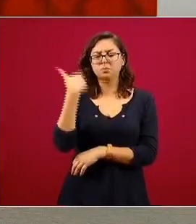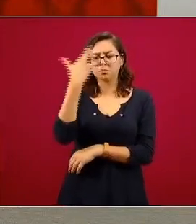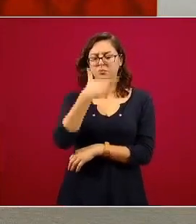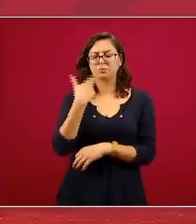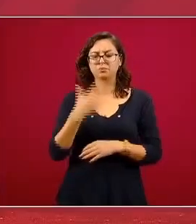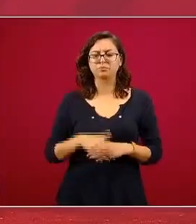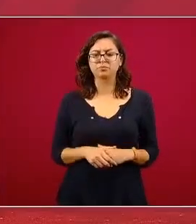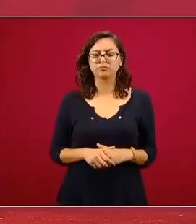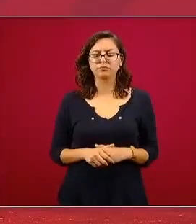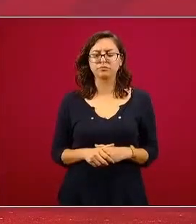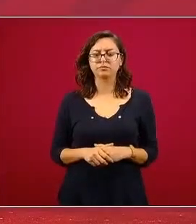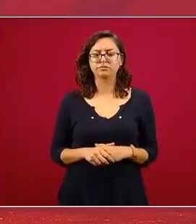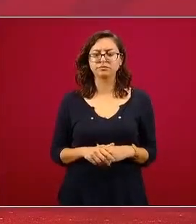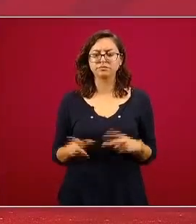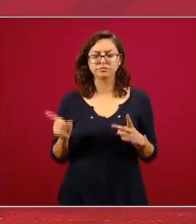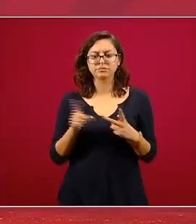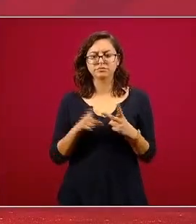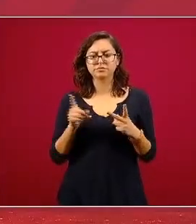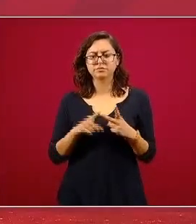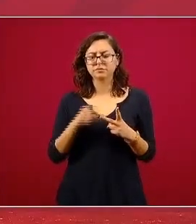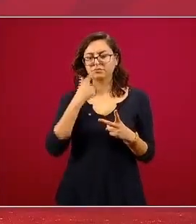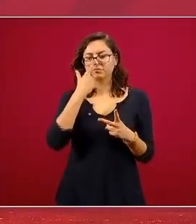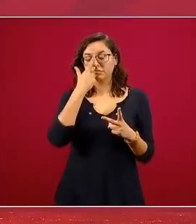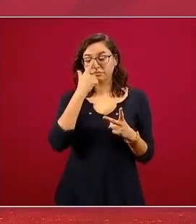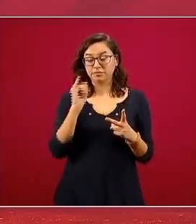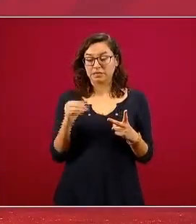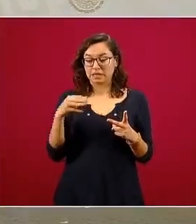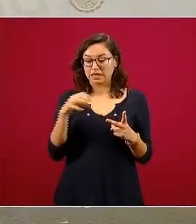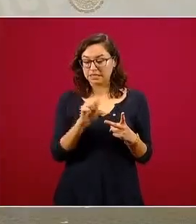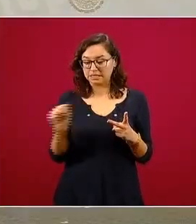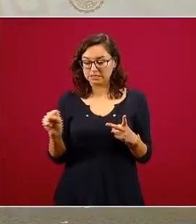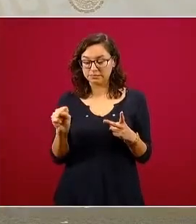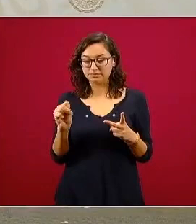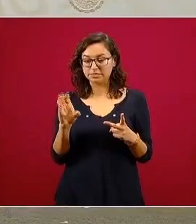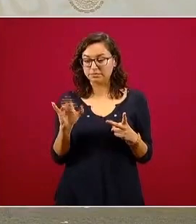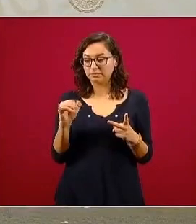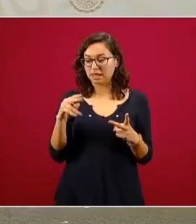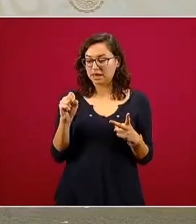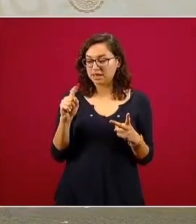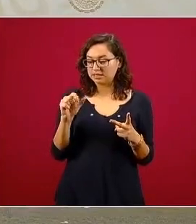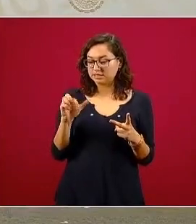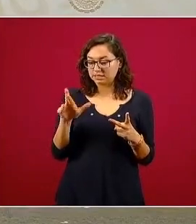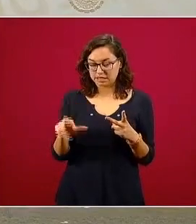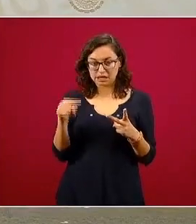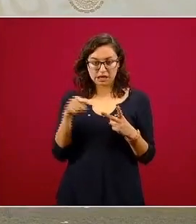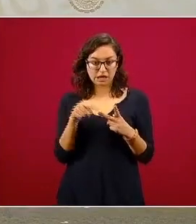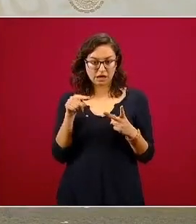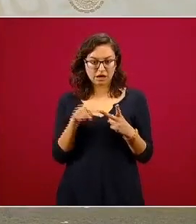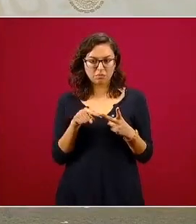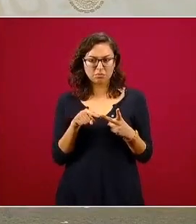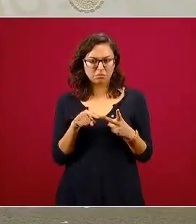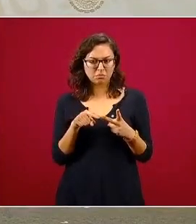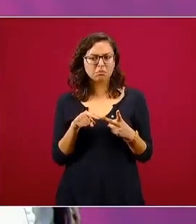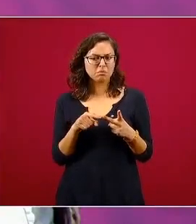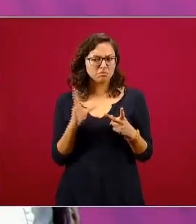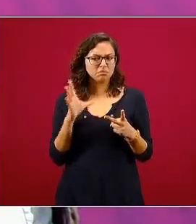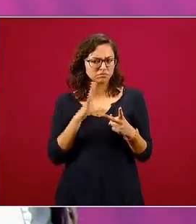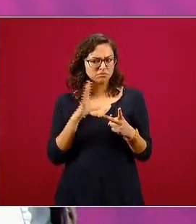los casos. En el tema de IMSS Bienestar, de hecho, sí aparece el IMSS